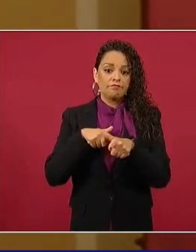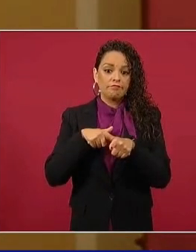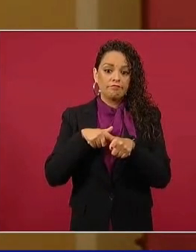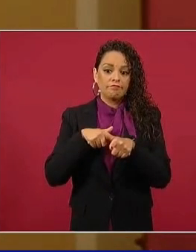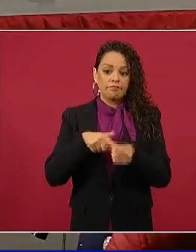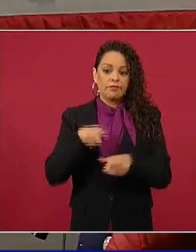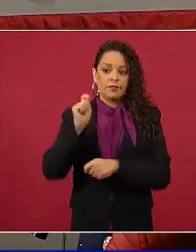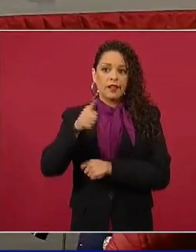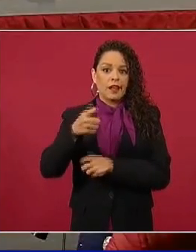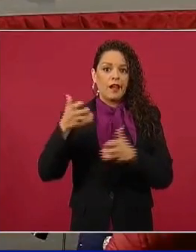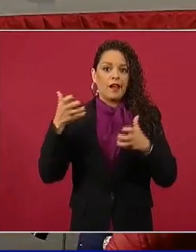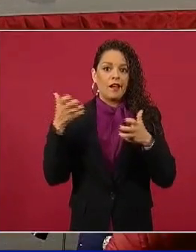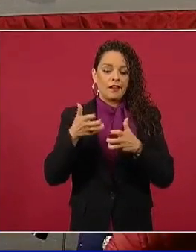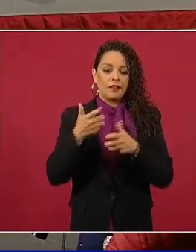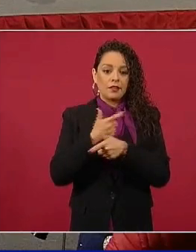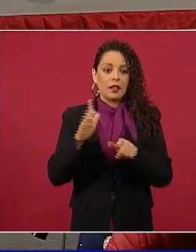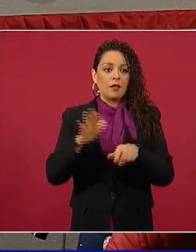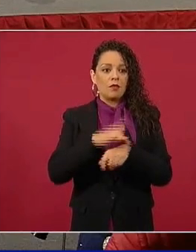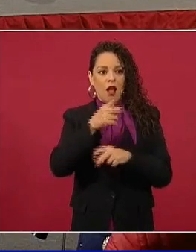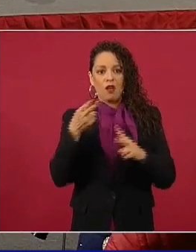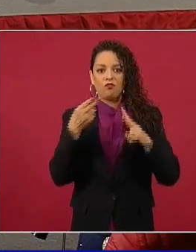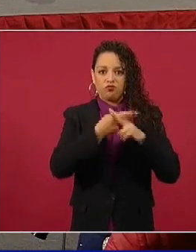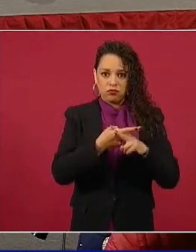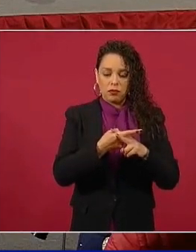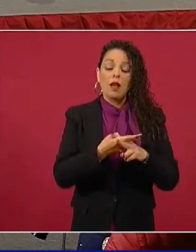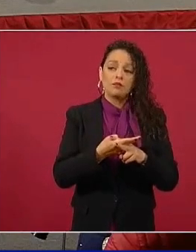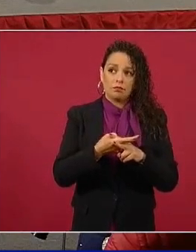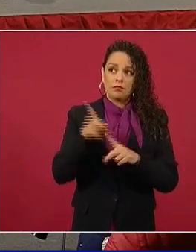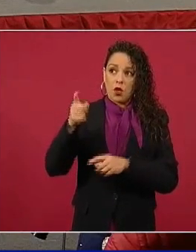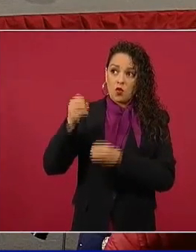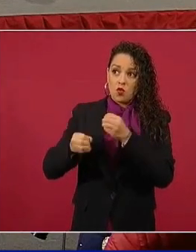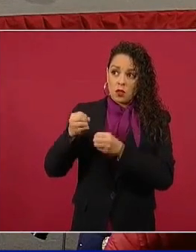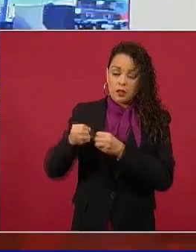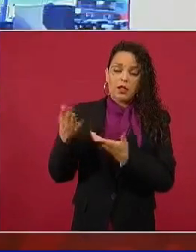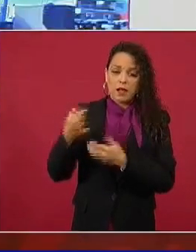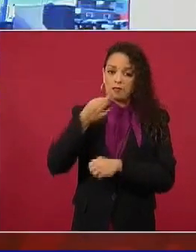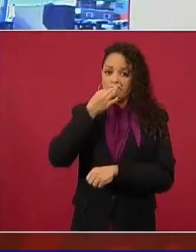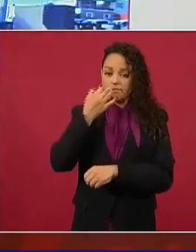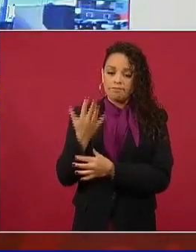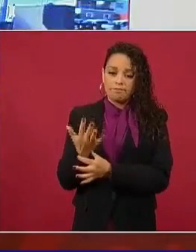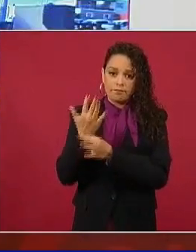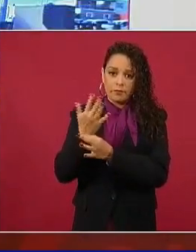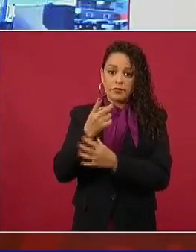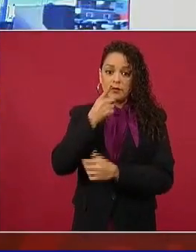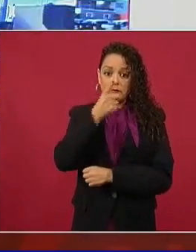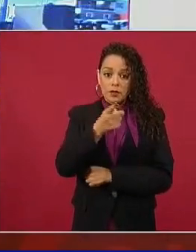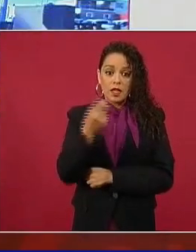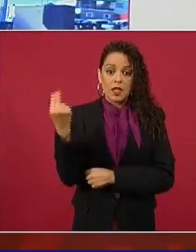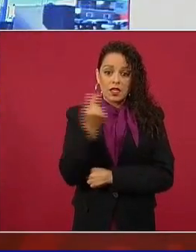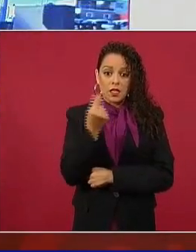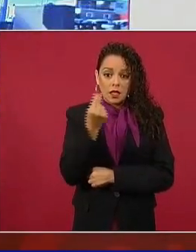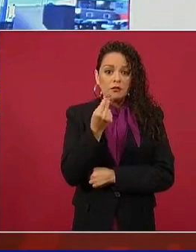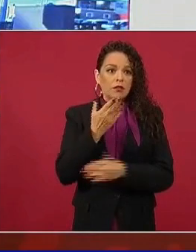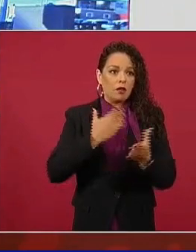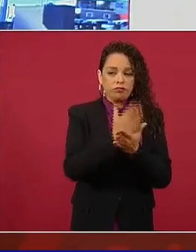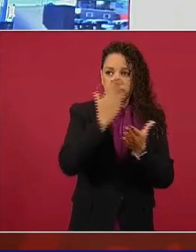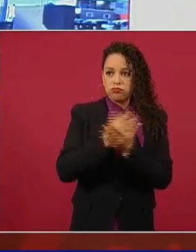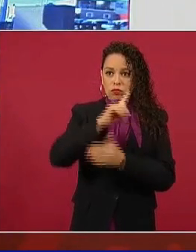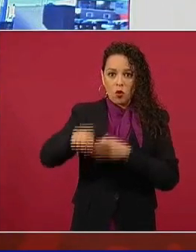en mandamientos judiciales de investigación como cateos y órdenes de aprensión vamos a